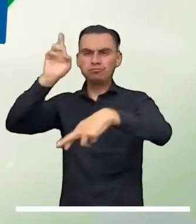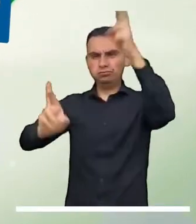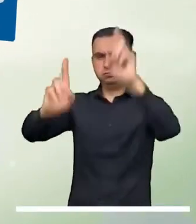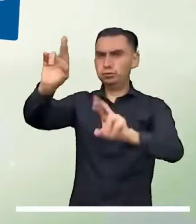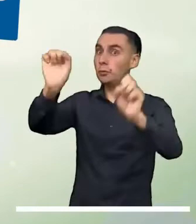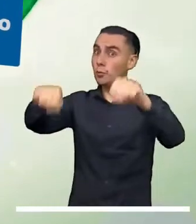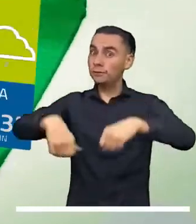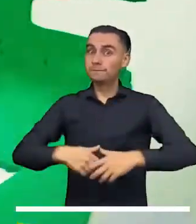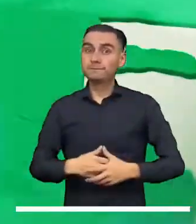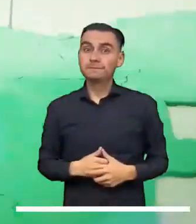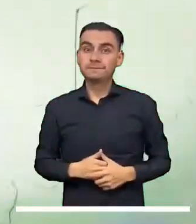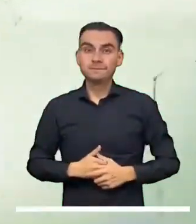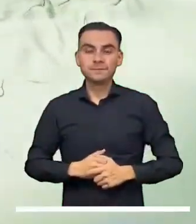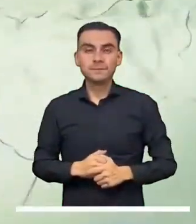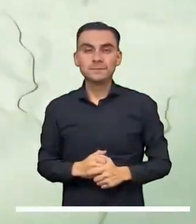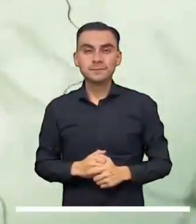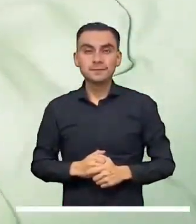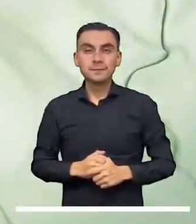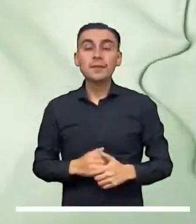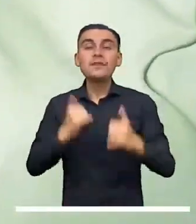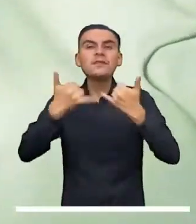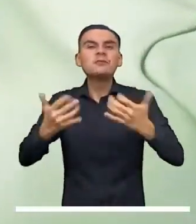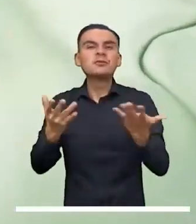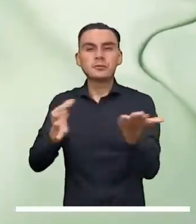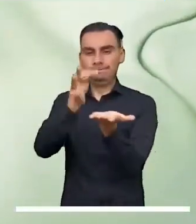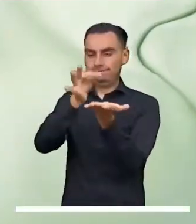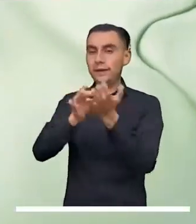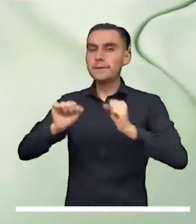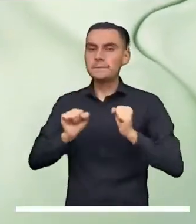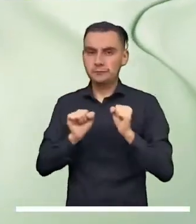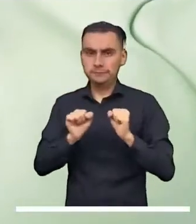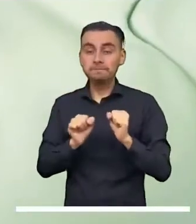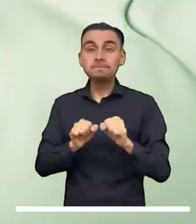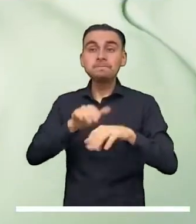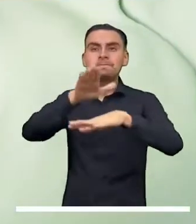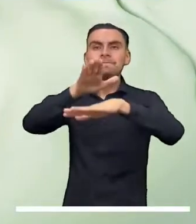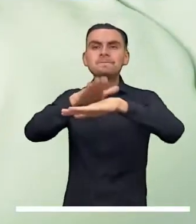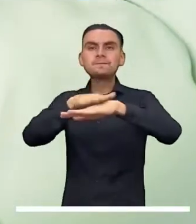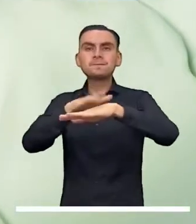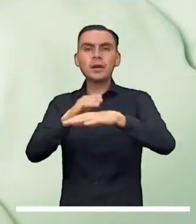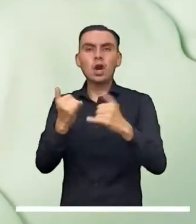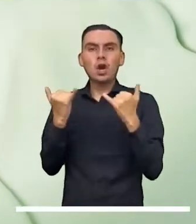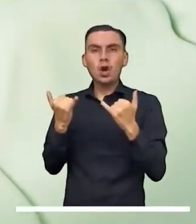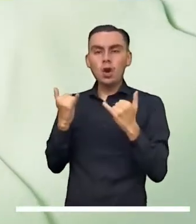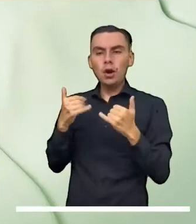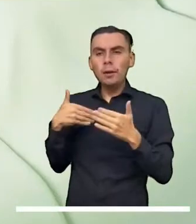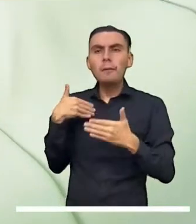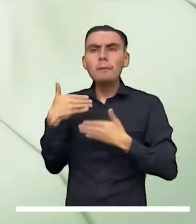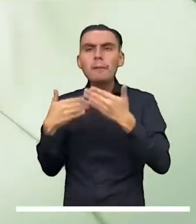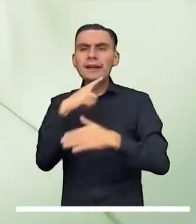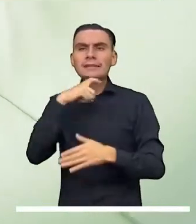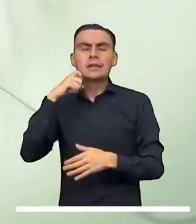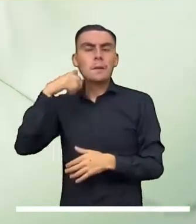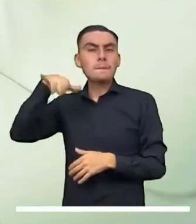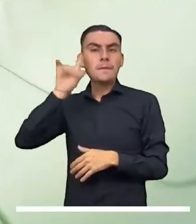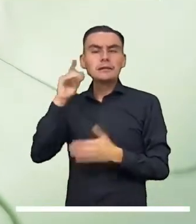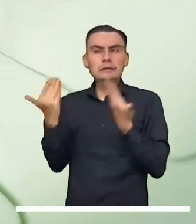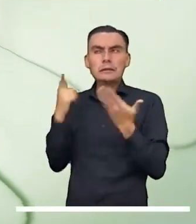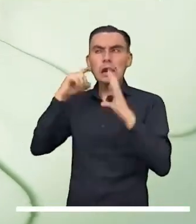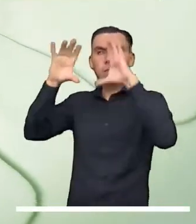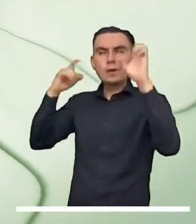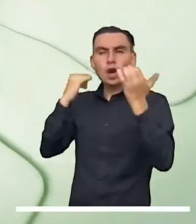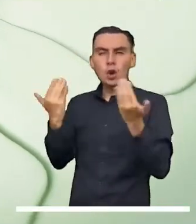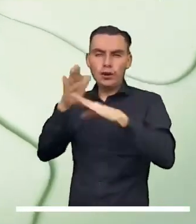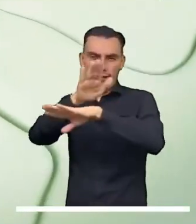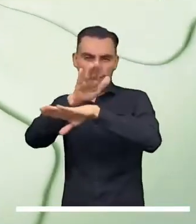El tiempo seco será el protagonista de la mañana en la capital. Por lo demás, se espera un cielo entre parcial y mayormente nublado.